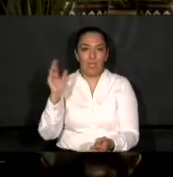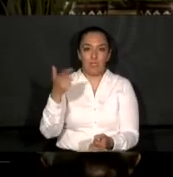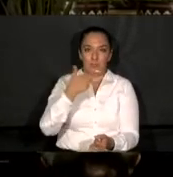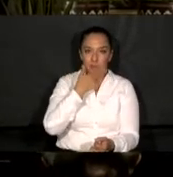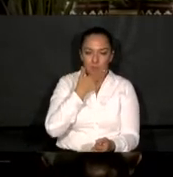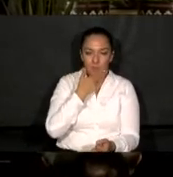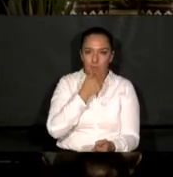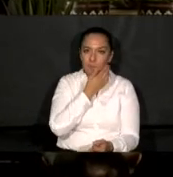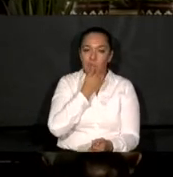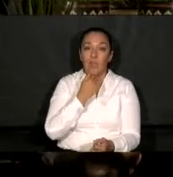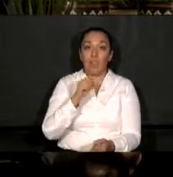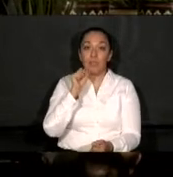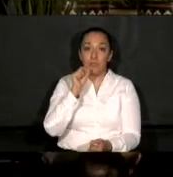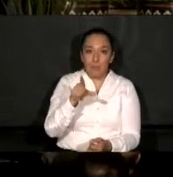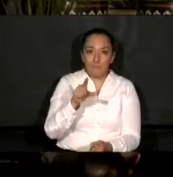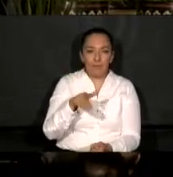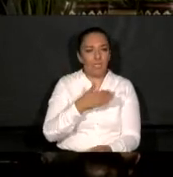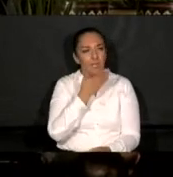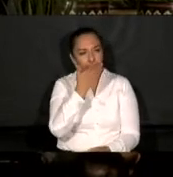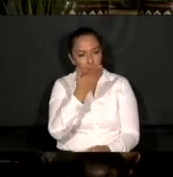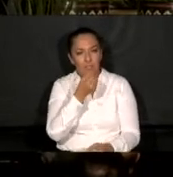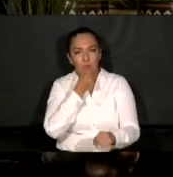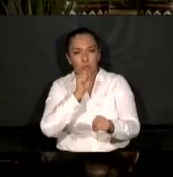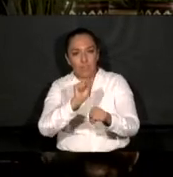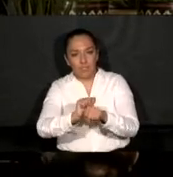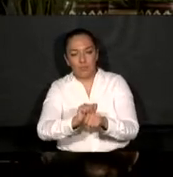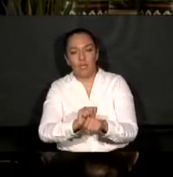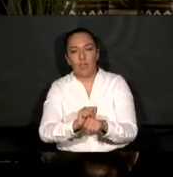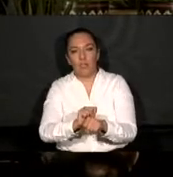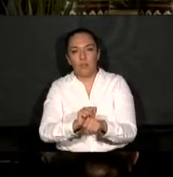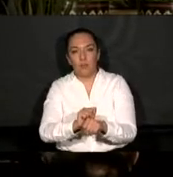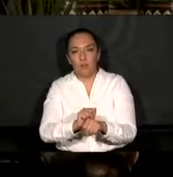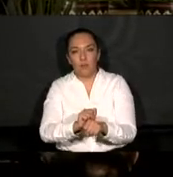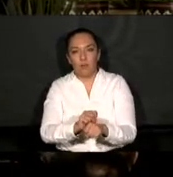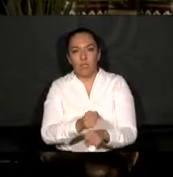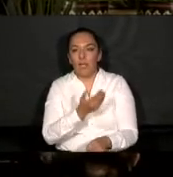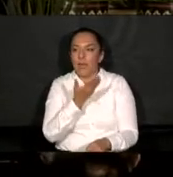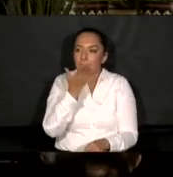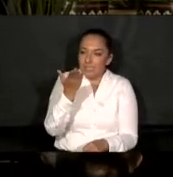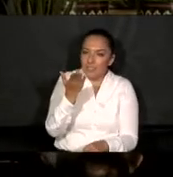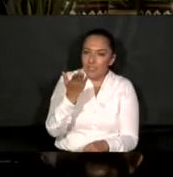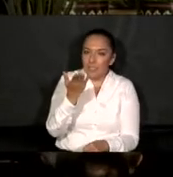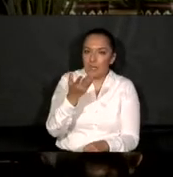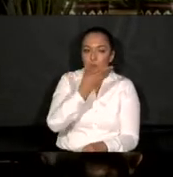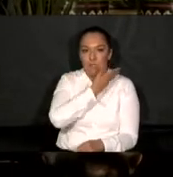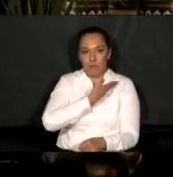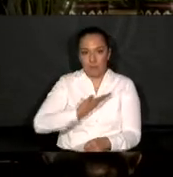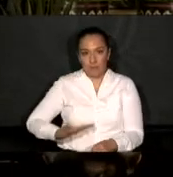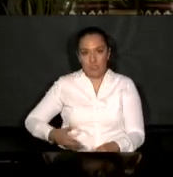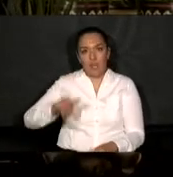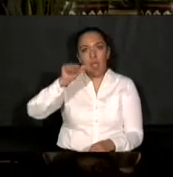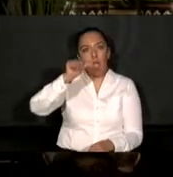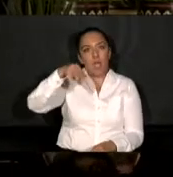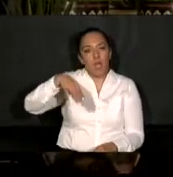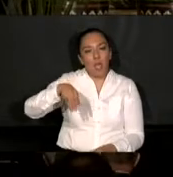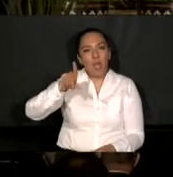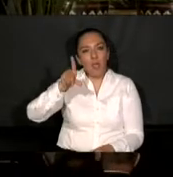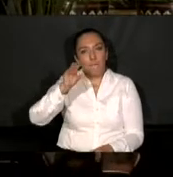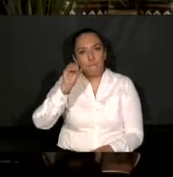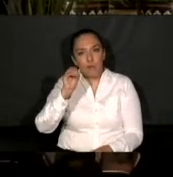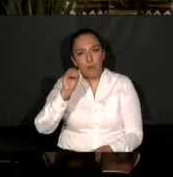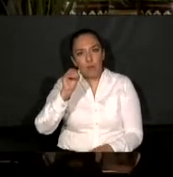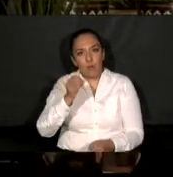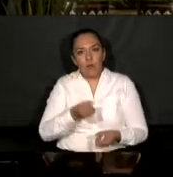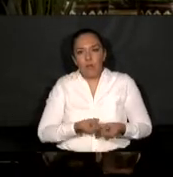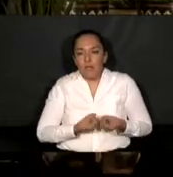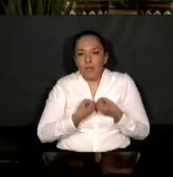señor secretario, te pido que a través tuyo, el señor presidente, licenciado Andrés Manuel López Obrador,